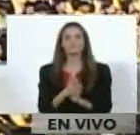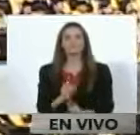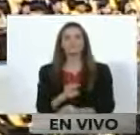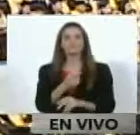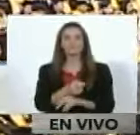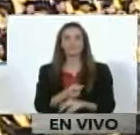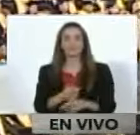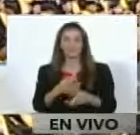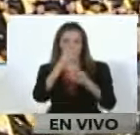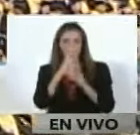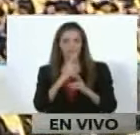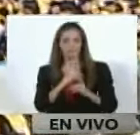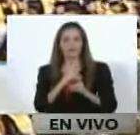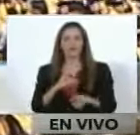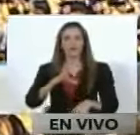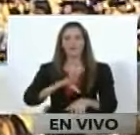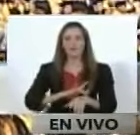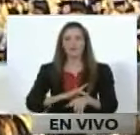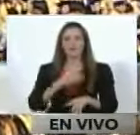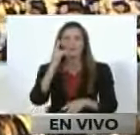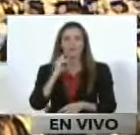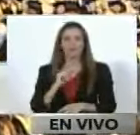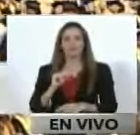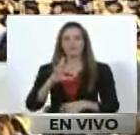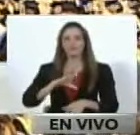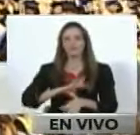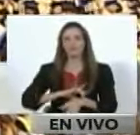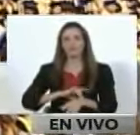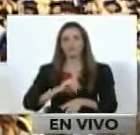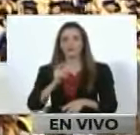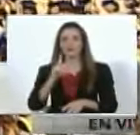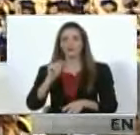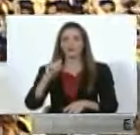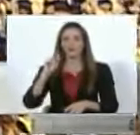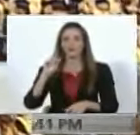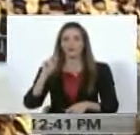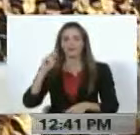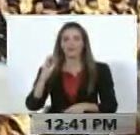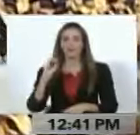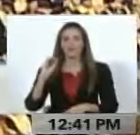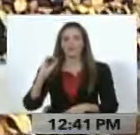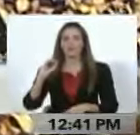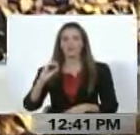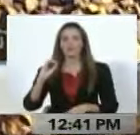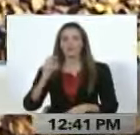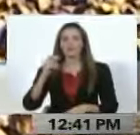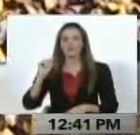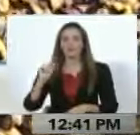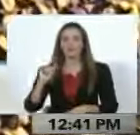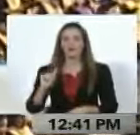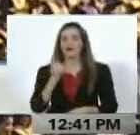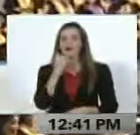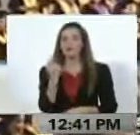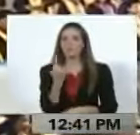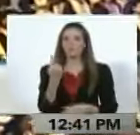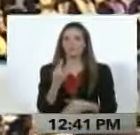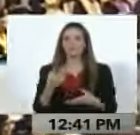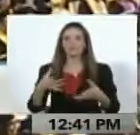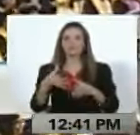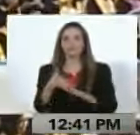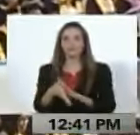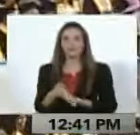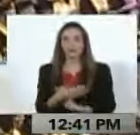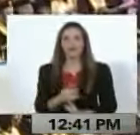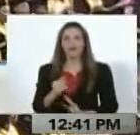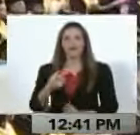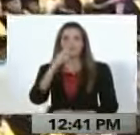al Mérito del médico bolivariano doctor Gilberto Rodríguez Ochoa en su única clase por el ciudadano